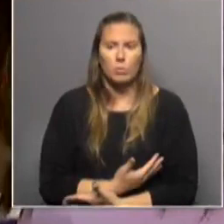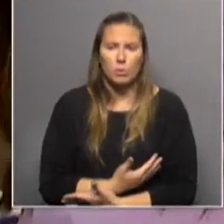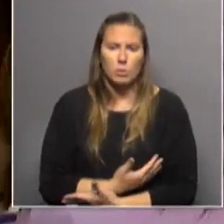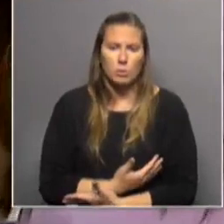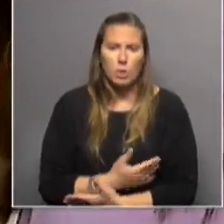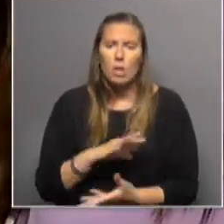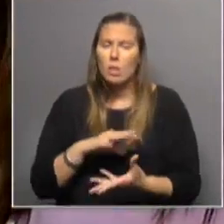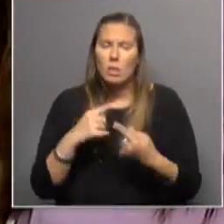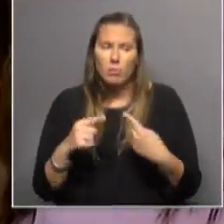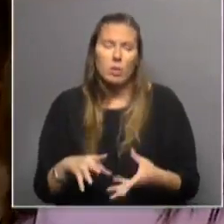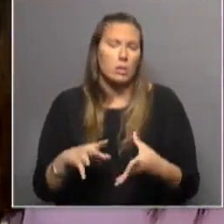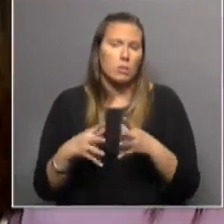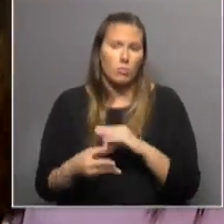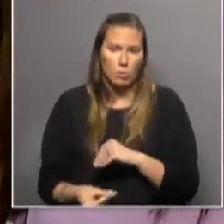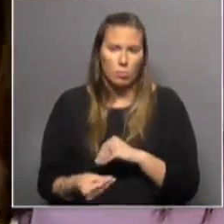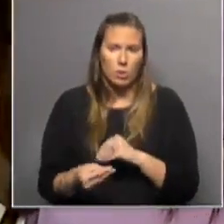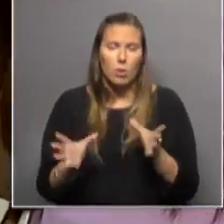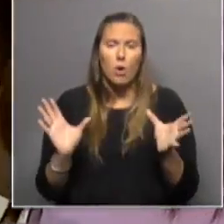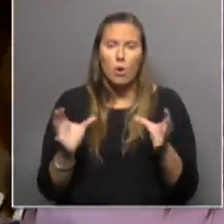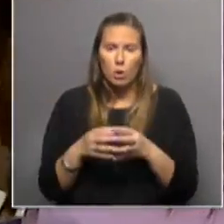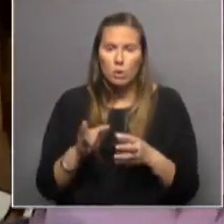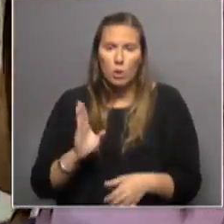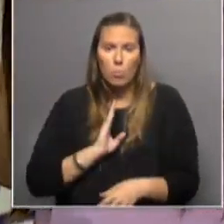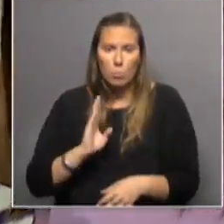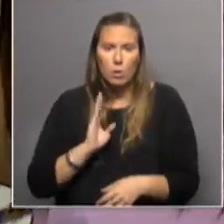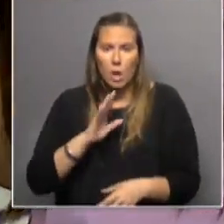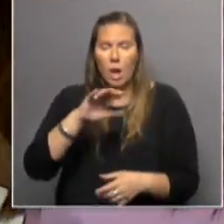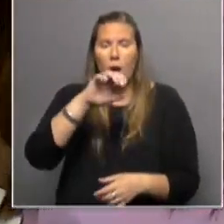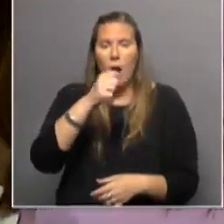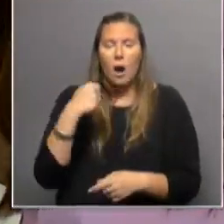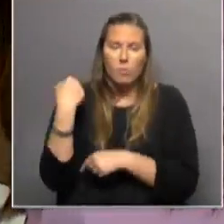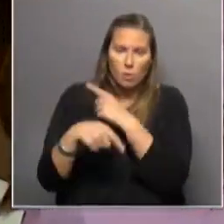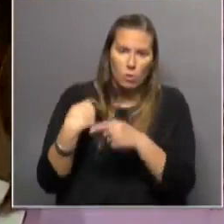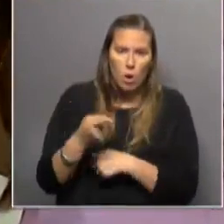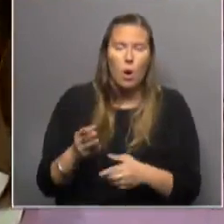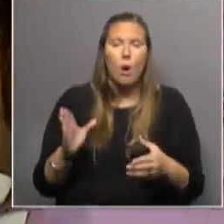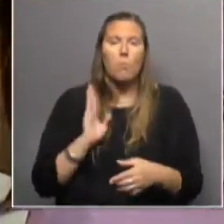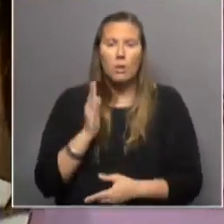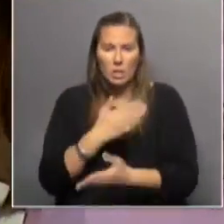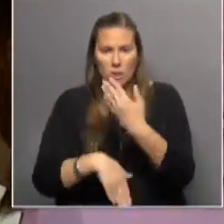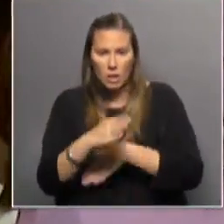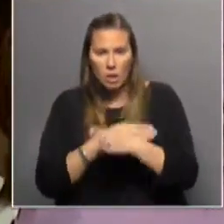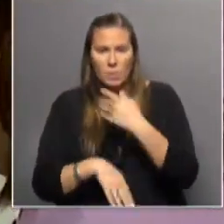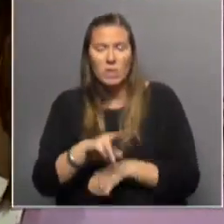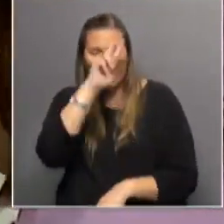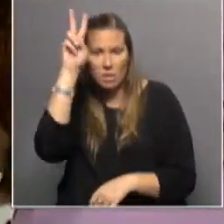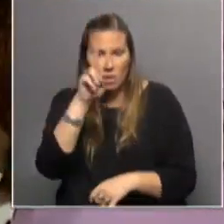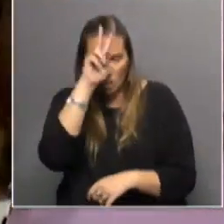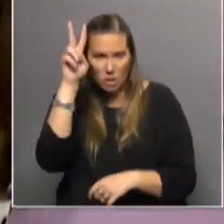formas. Que son los colectivos de mujeres afrodescendientes, las mujeres con discapacidad, las indígenas,